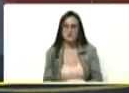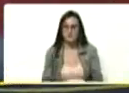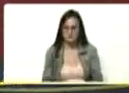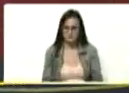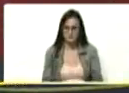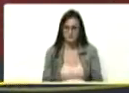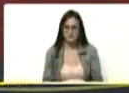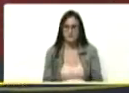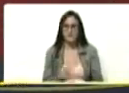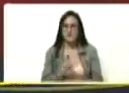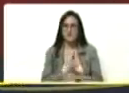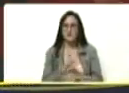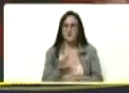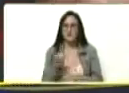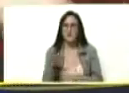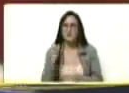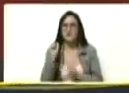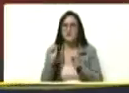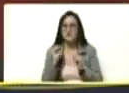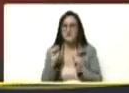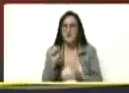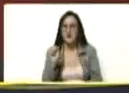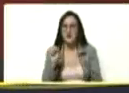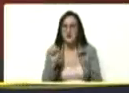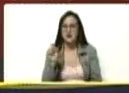Había sido utilizado por los yanquis para asesinar a Sandino.